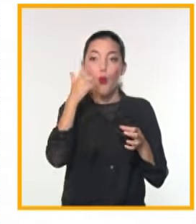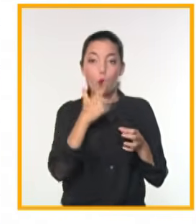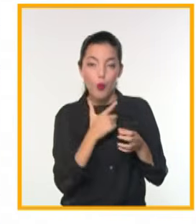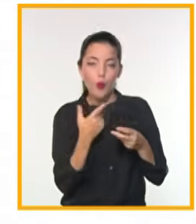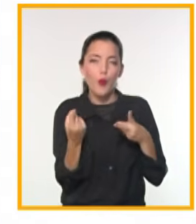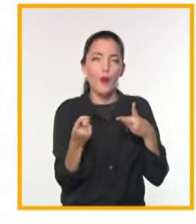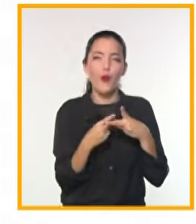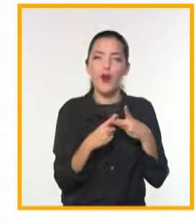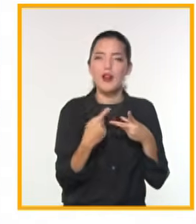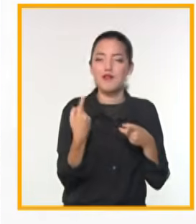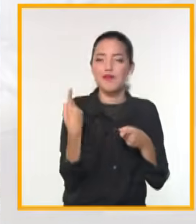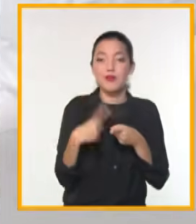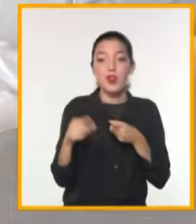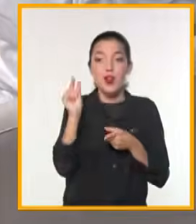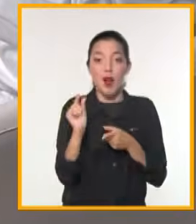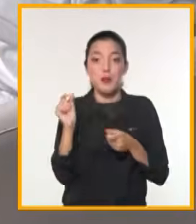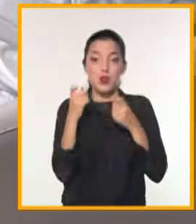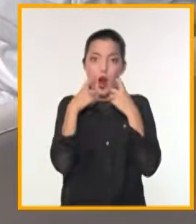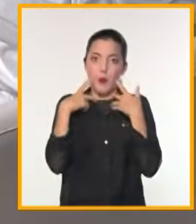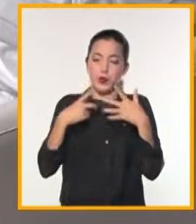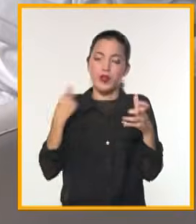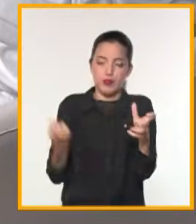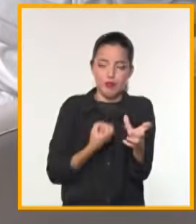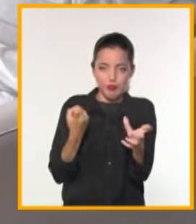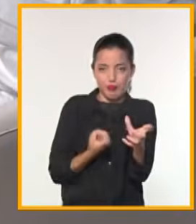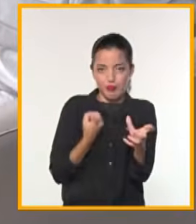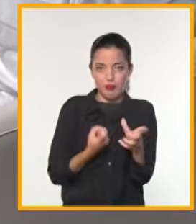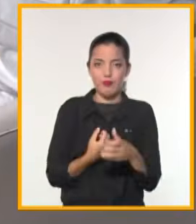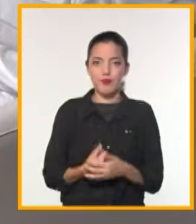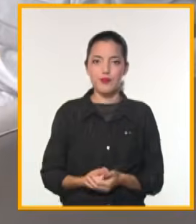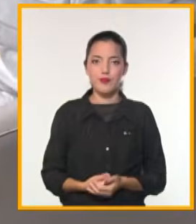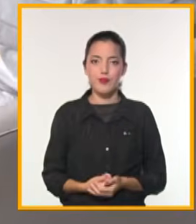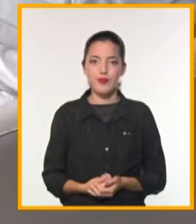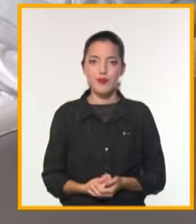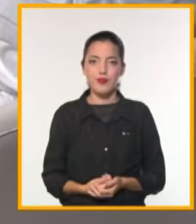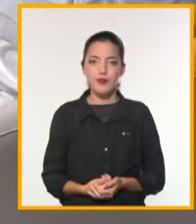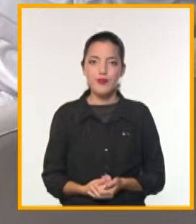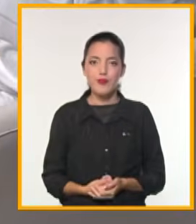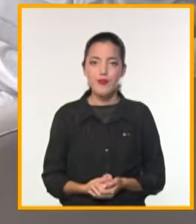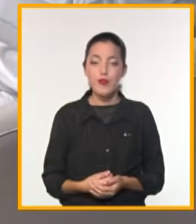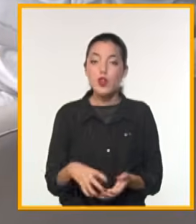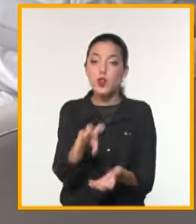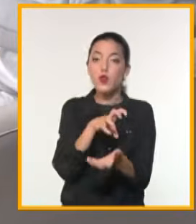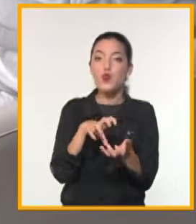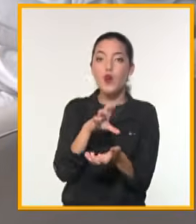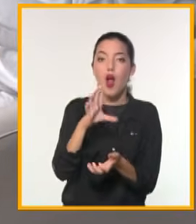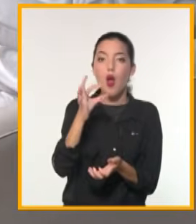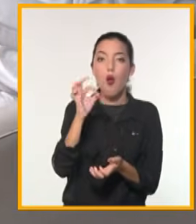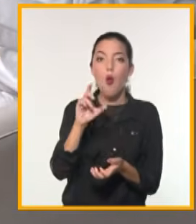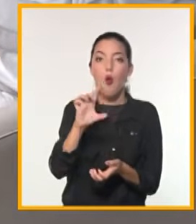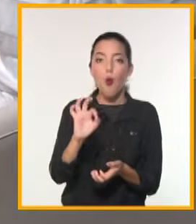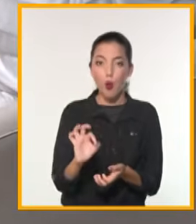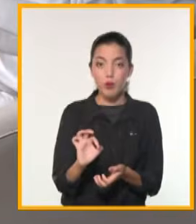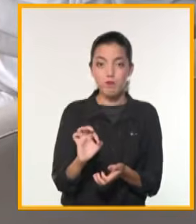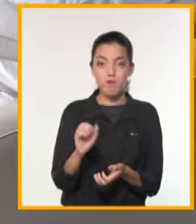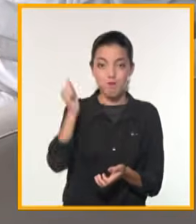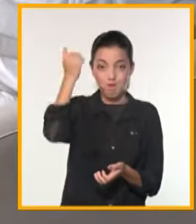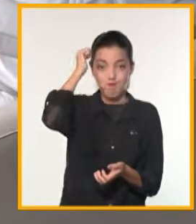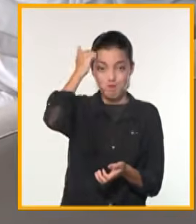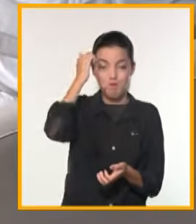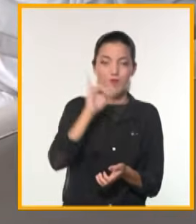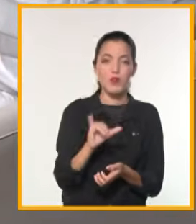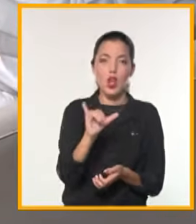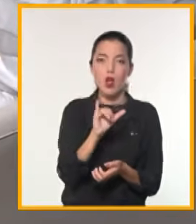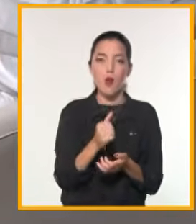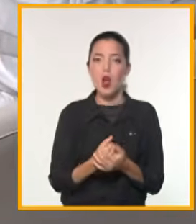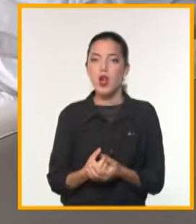persona, En Los Cocos era una cosa muy misteriosa. sí, Allí estaban recluidos todos los positivos de VIH De